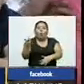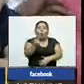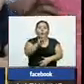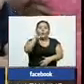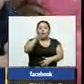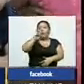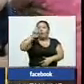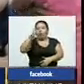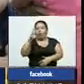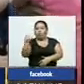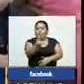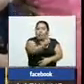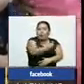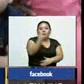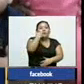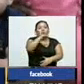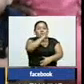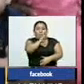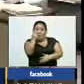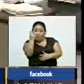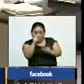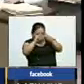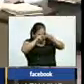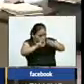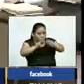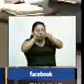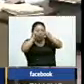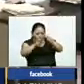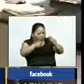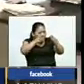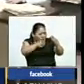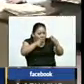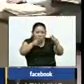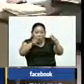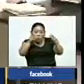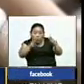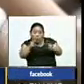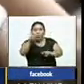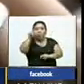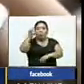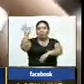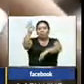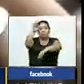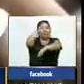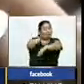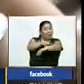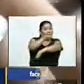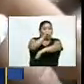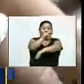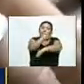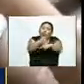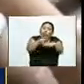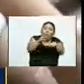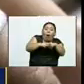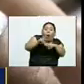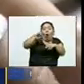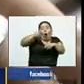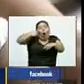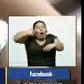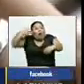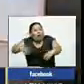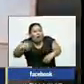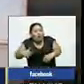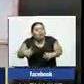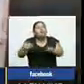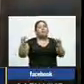casos que están siendo investigados para conocer si los mismos padecen de dengue normal o grave, como se le conoce popularmente.